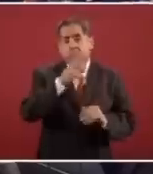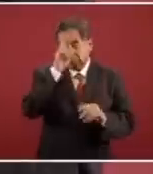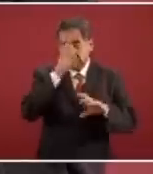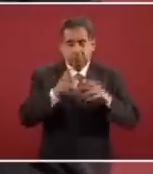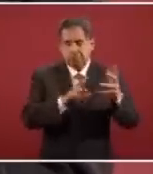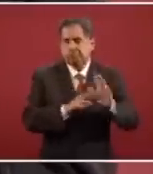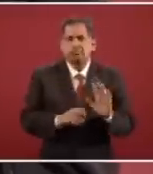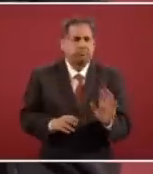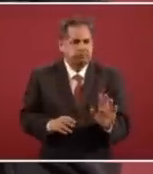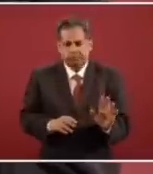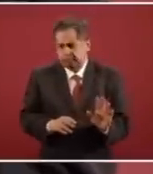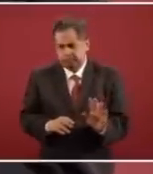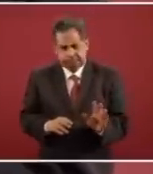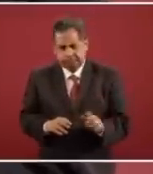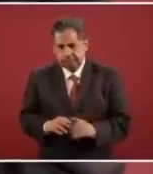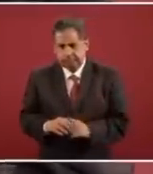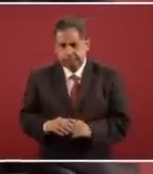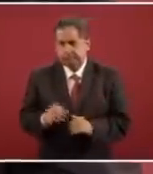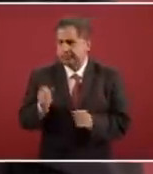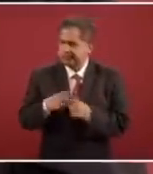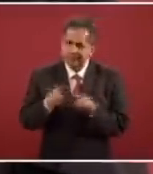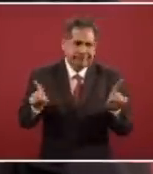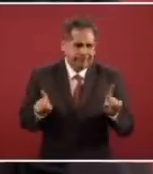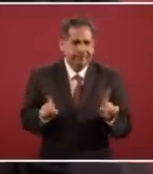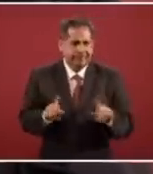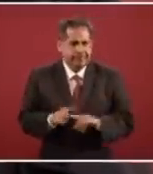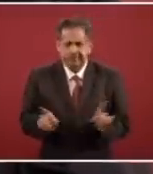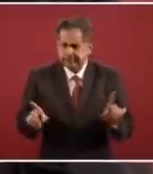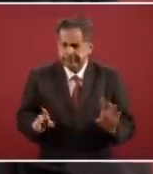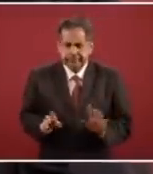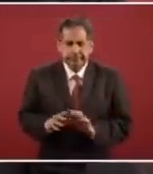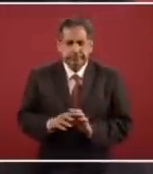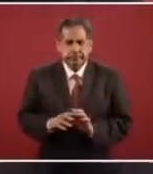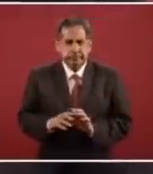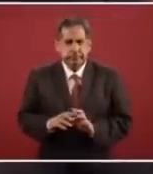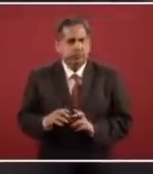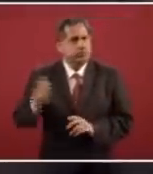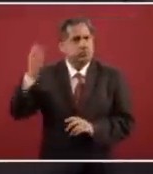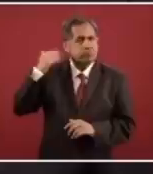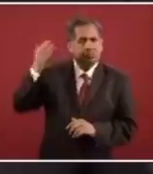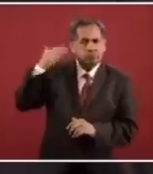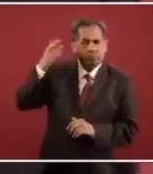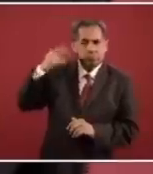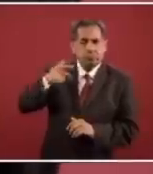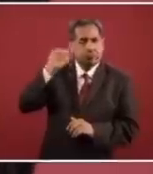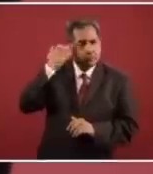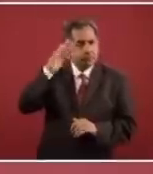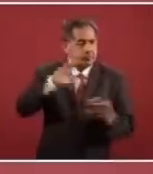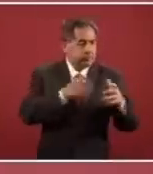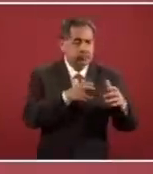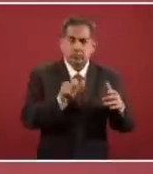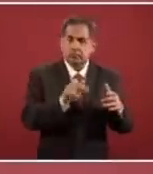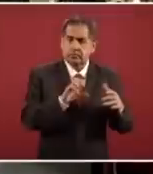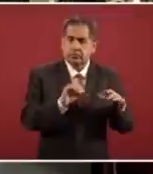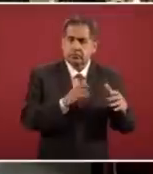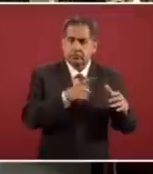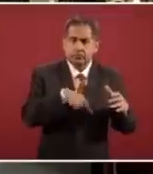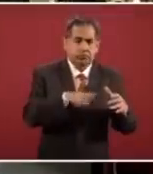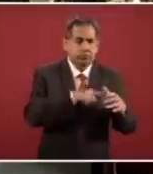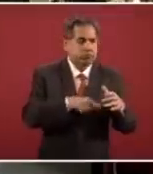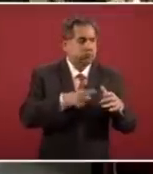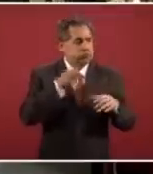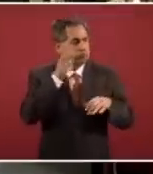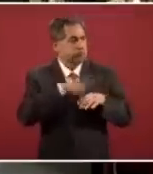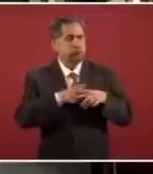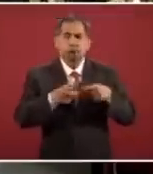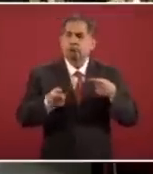sí es distinto. Además, no había en el periodo neoliberal rectoría del